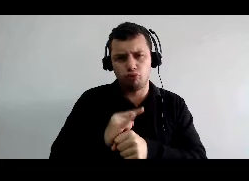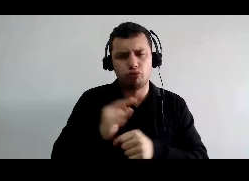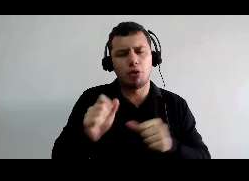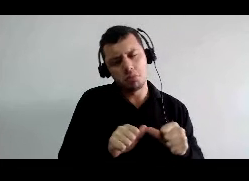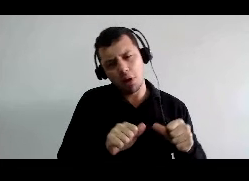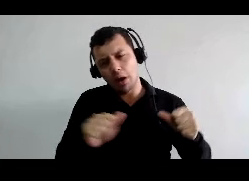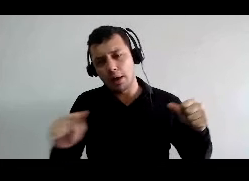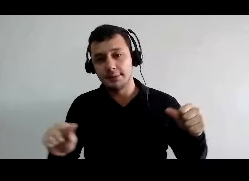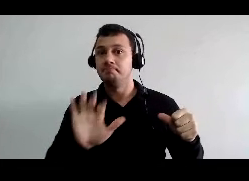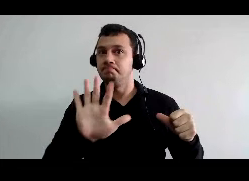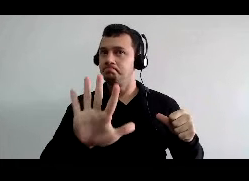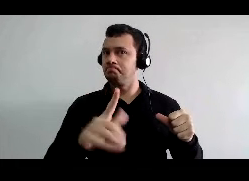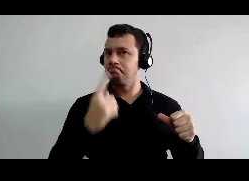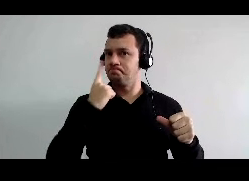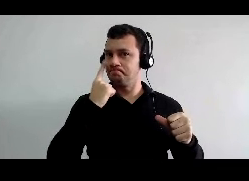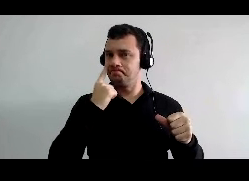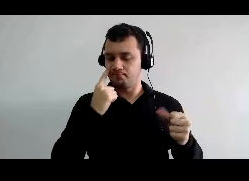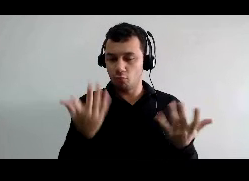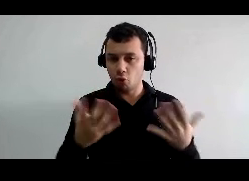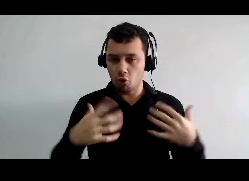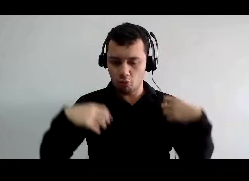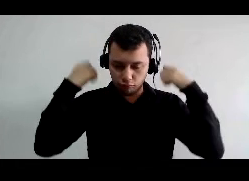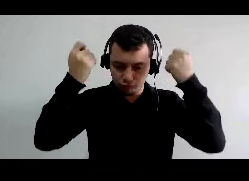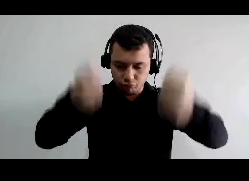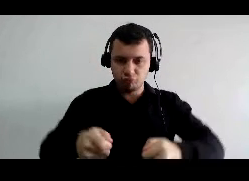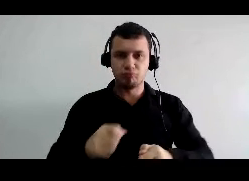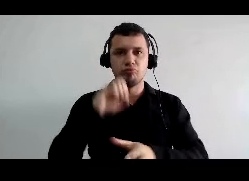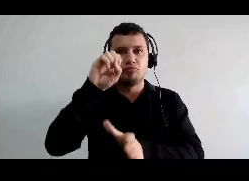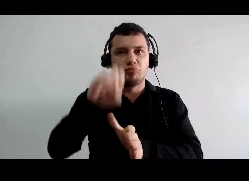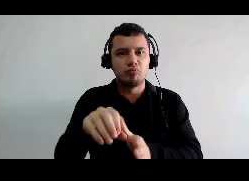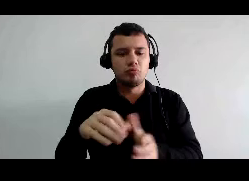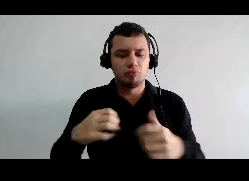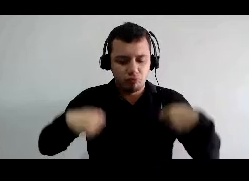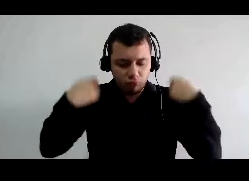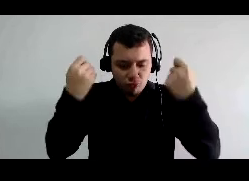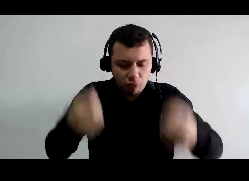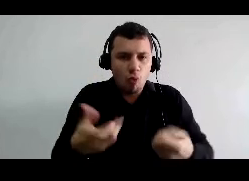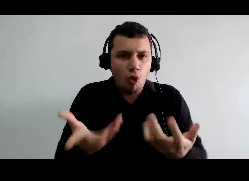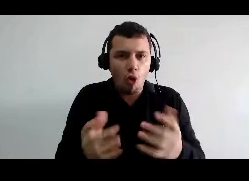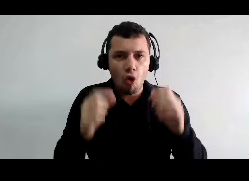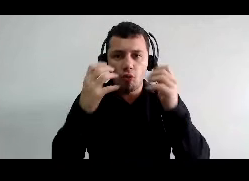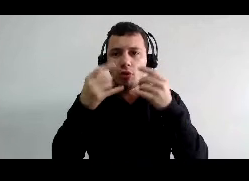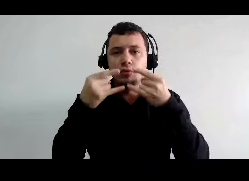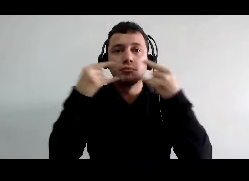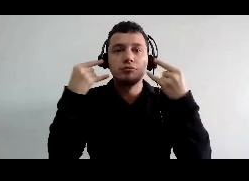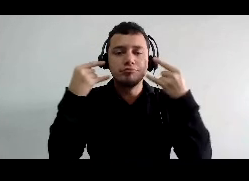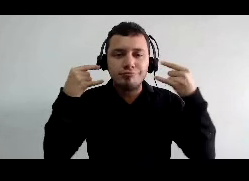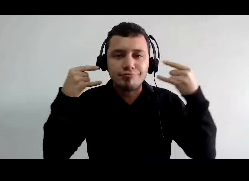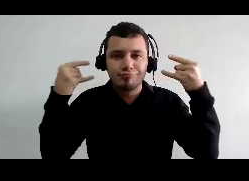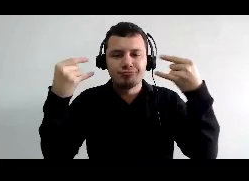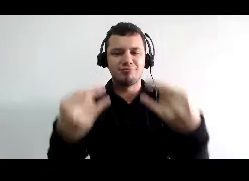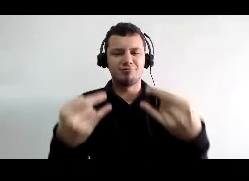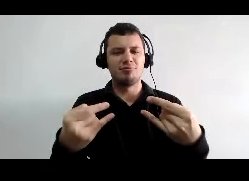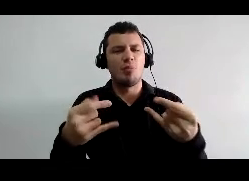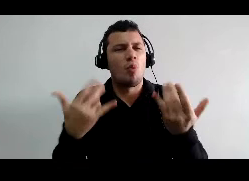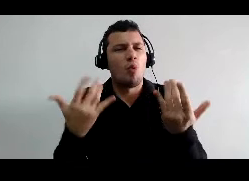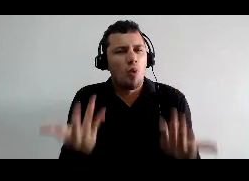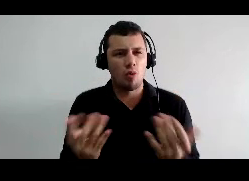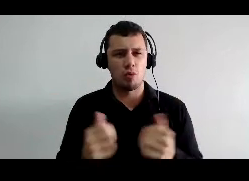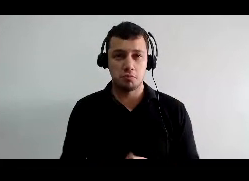estar entrenado en retirarme adecuadamente ese elemento de protección personal. Listo,